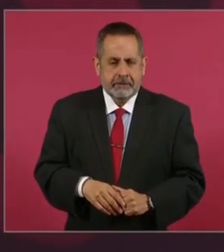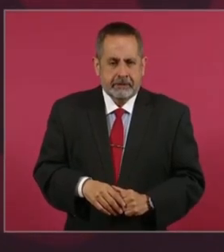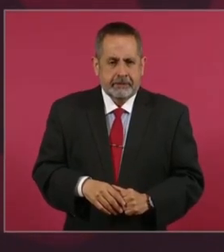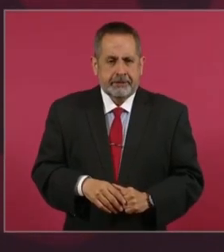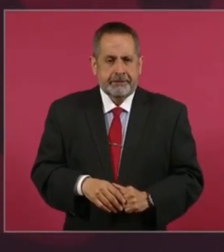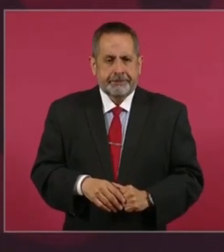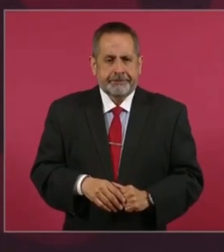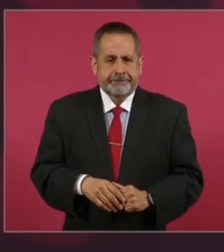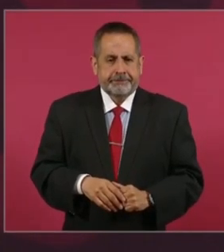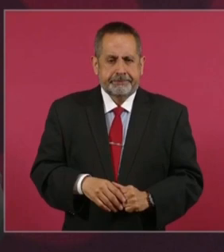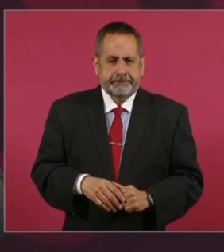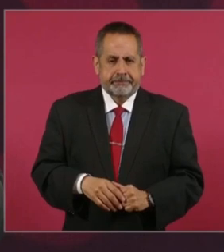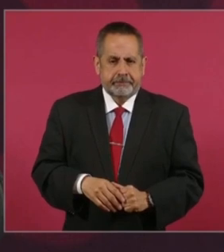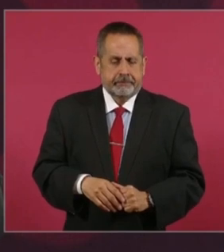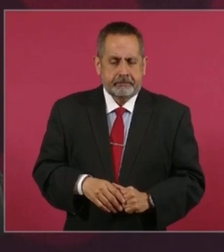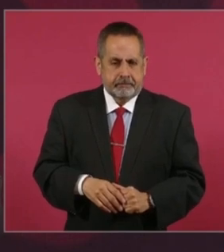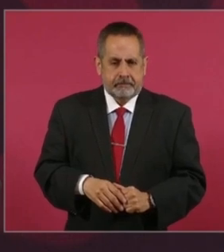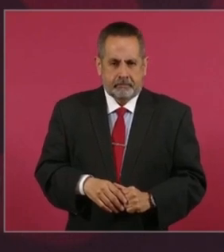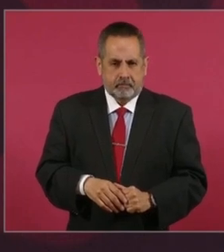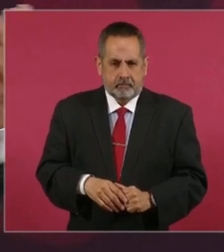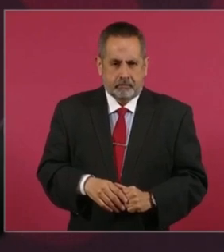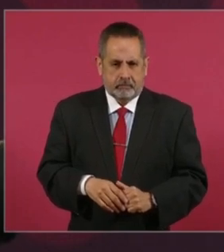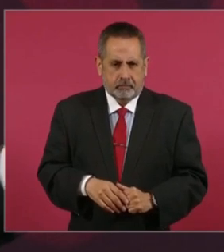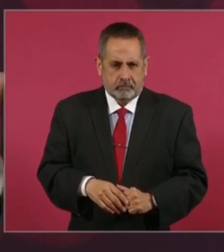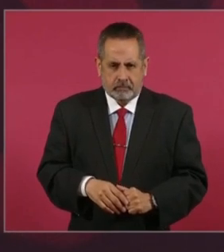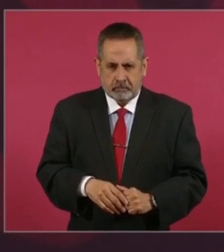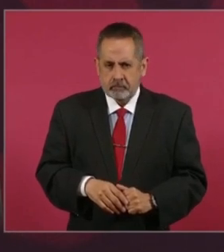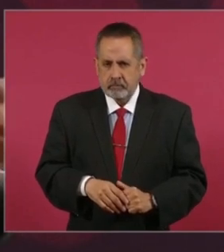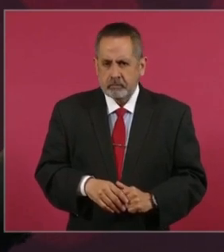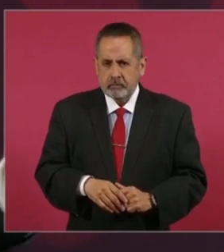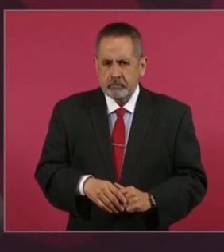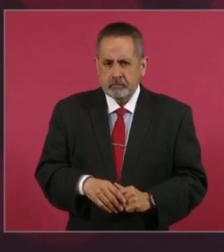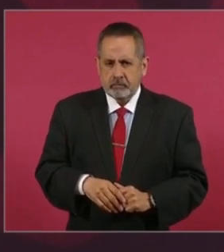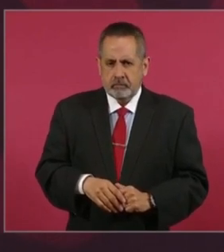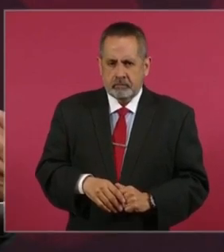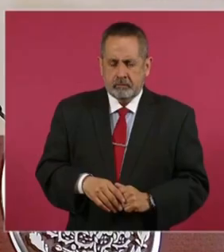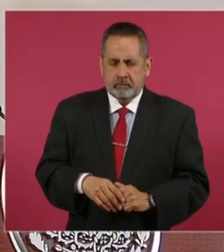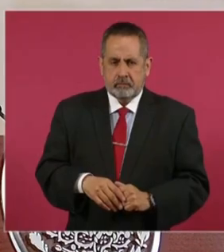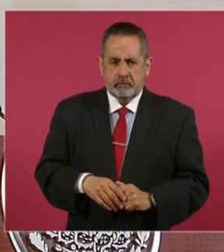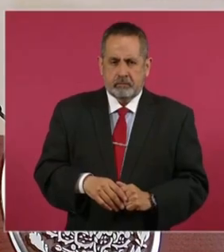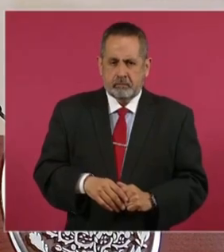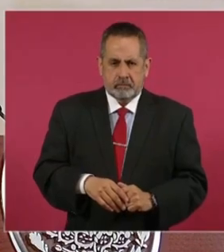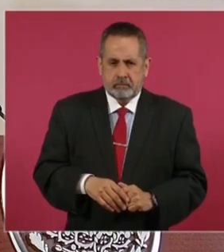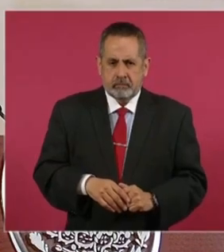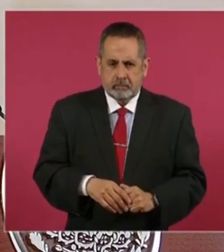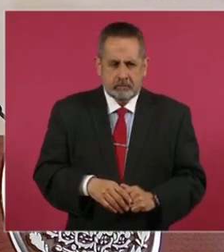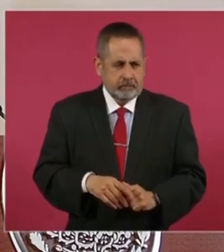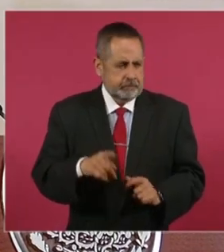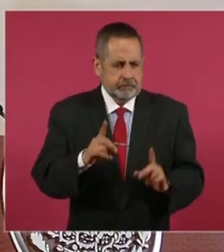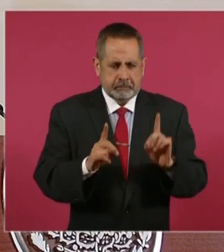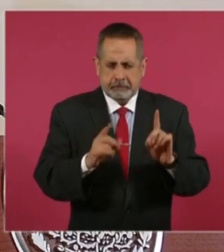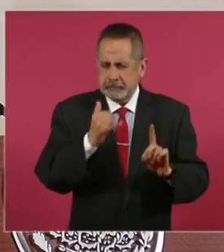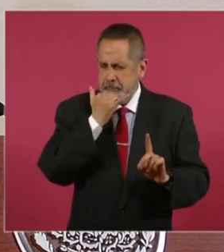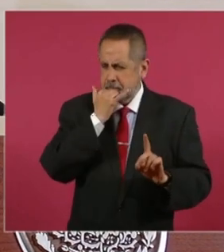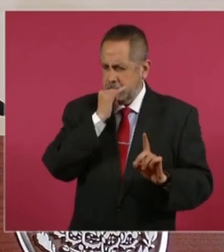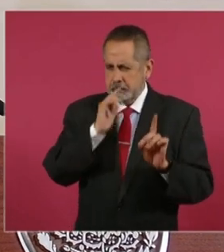gran sospecha,